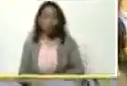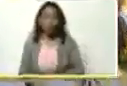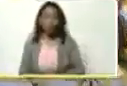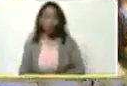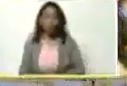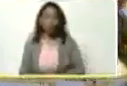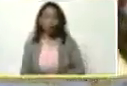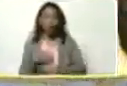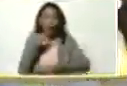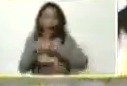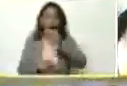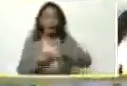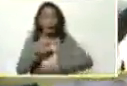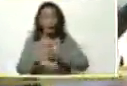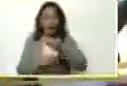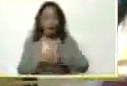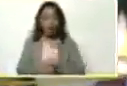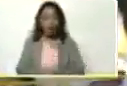y garantizar